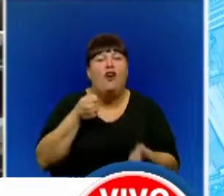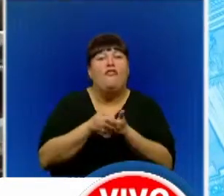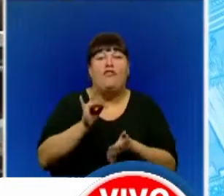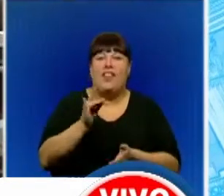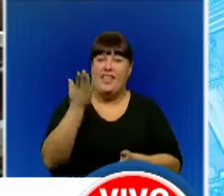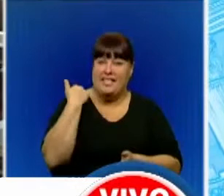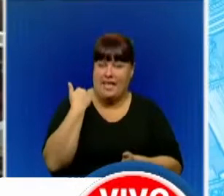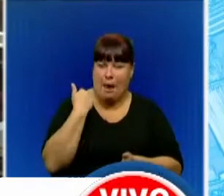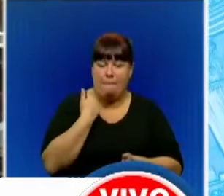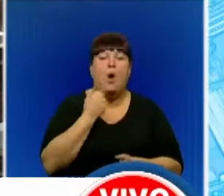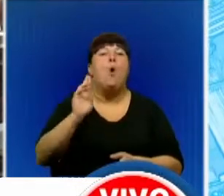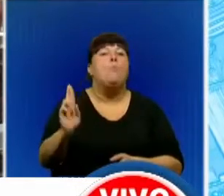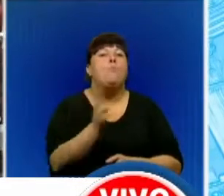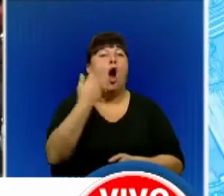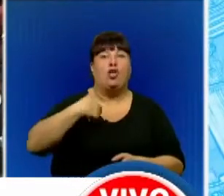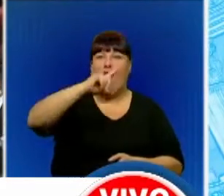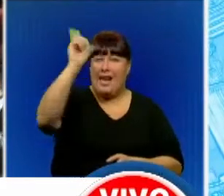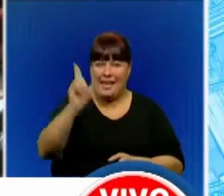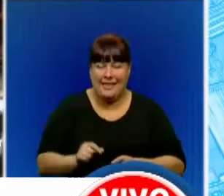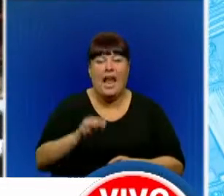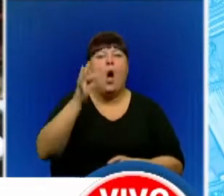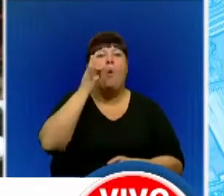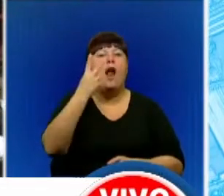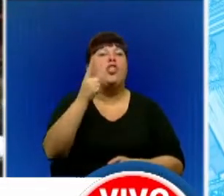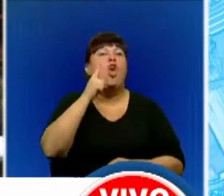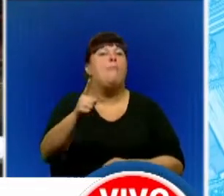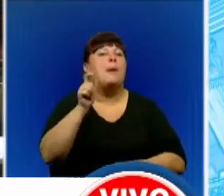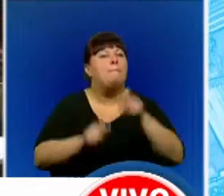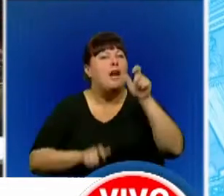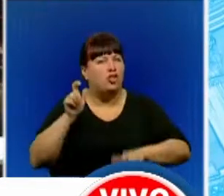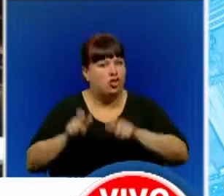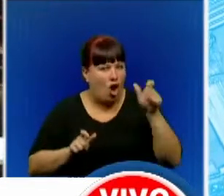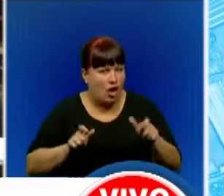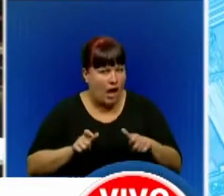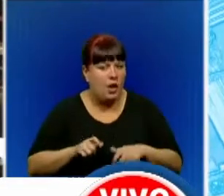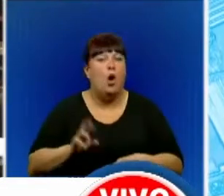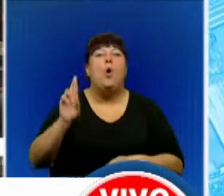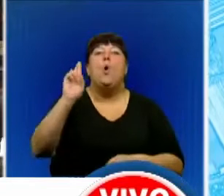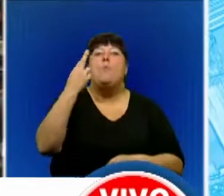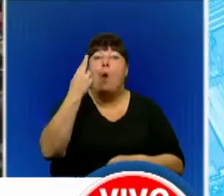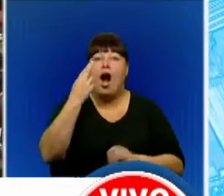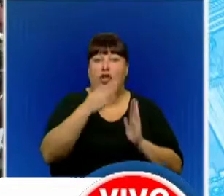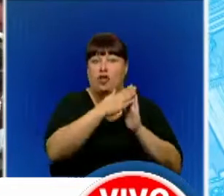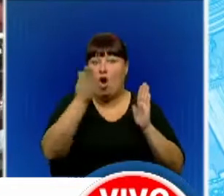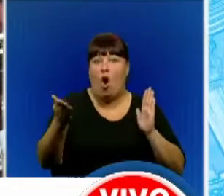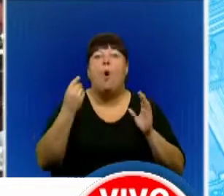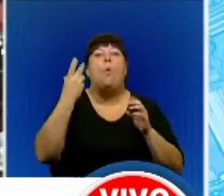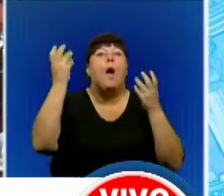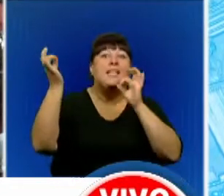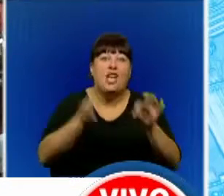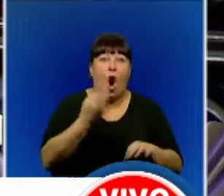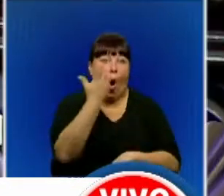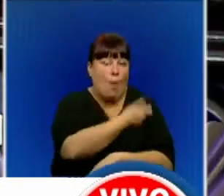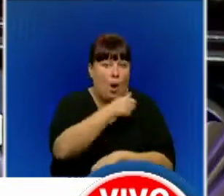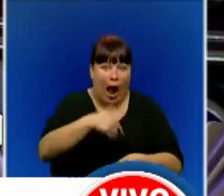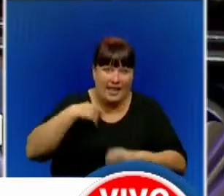diciembre habían muerto en la República Argentina 42 mil personas. Han muerto desde que llegaron las vacunas